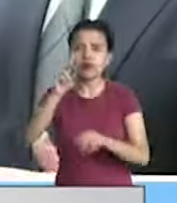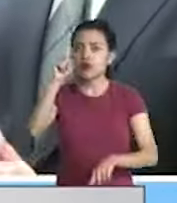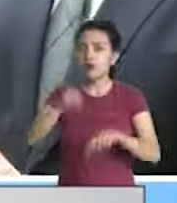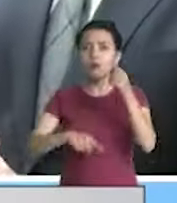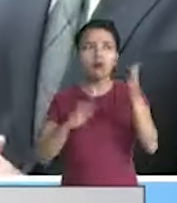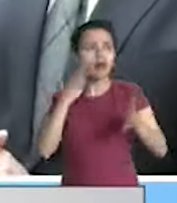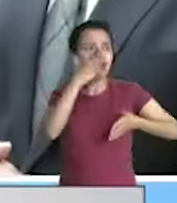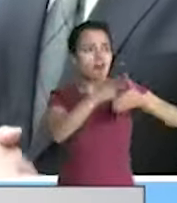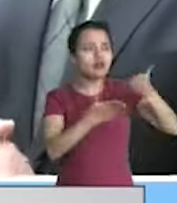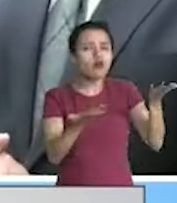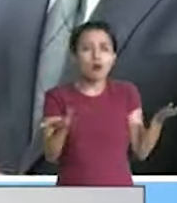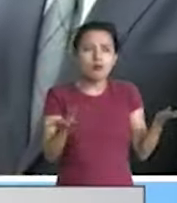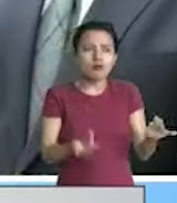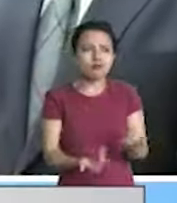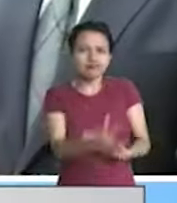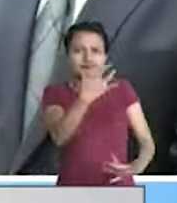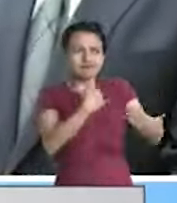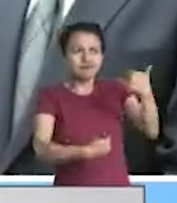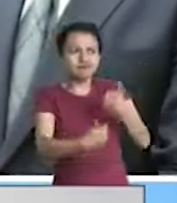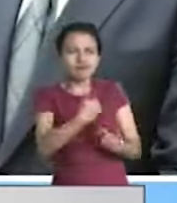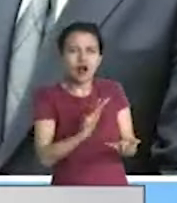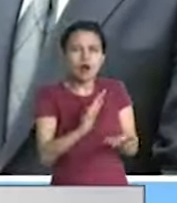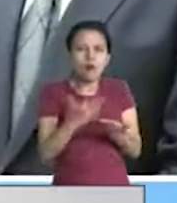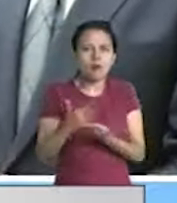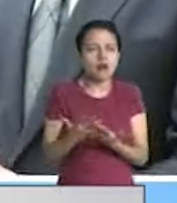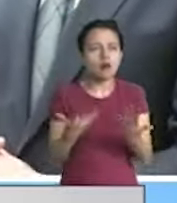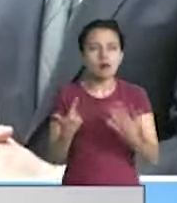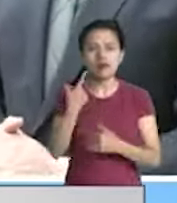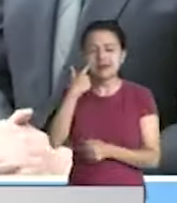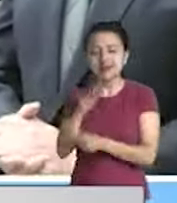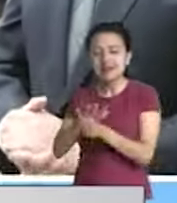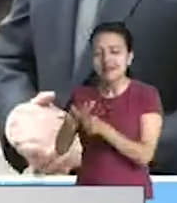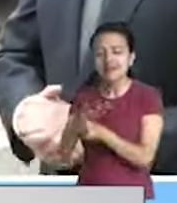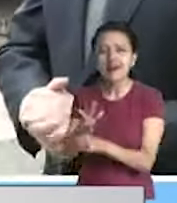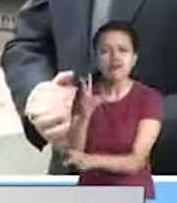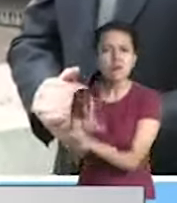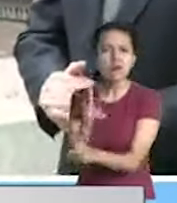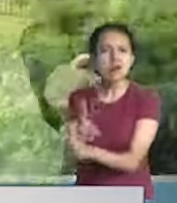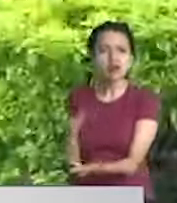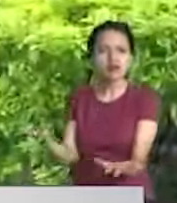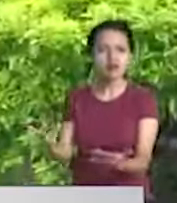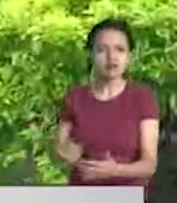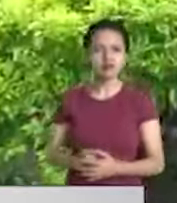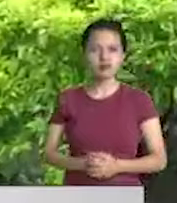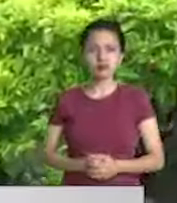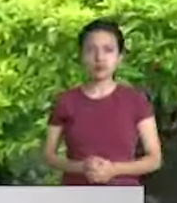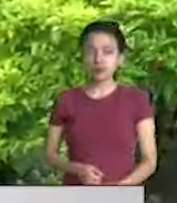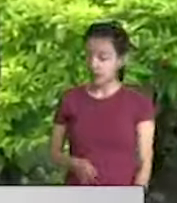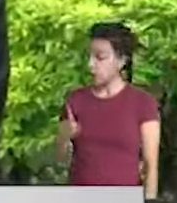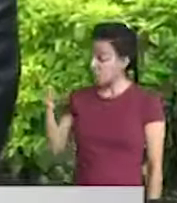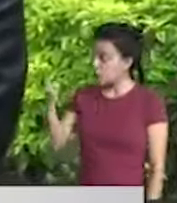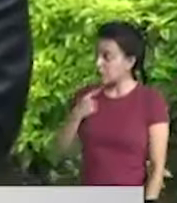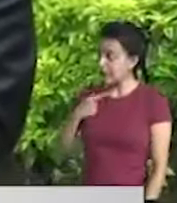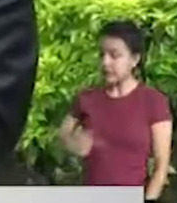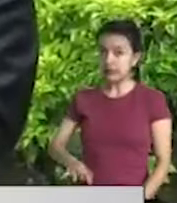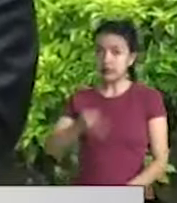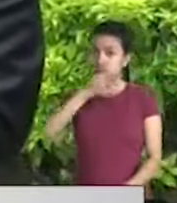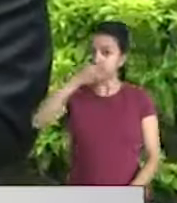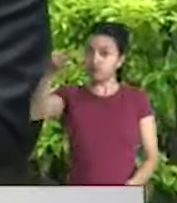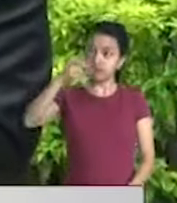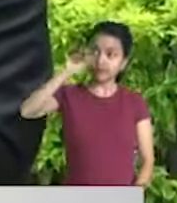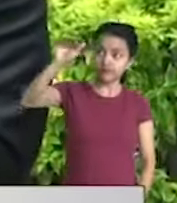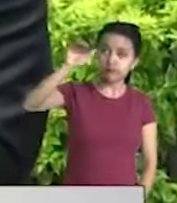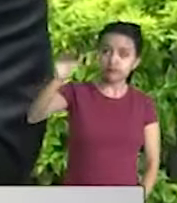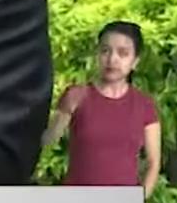las condiciones se agravan día a día. Hay algunos testimonios incluso que usted va a traer aquí al Cabildo Distrital cuando haga esa